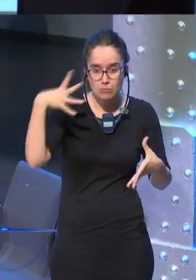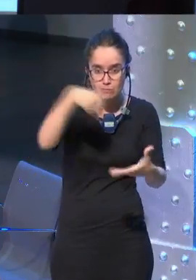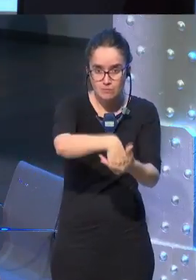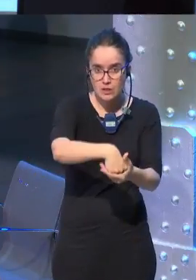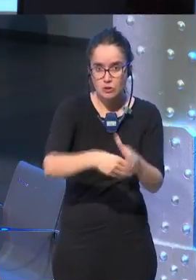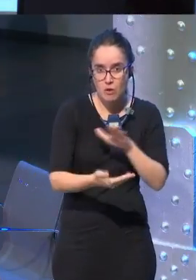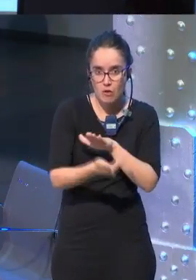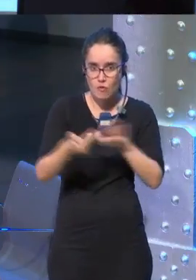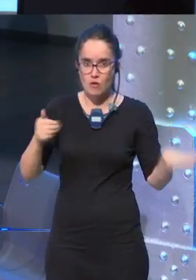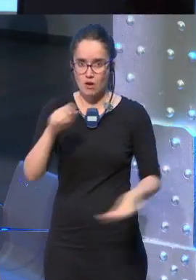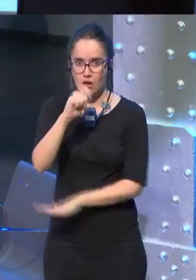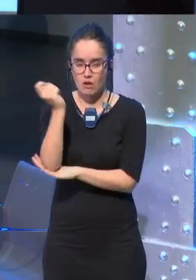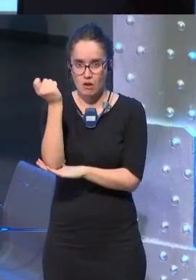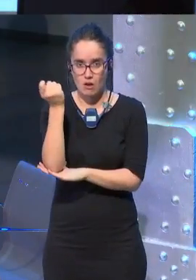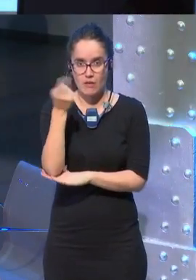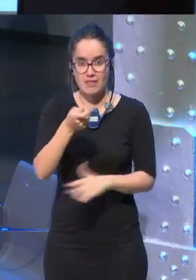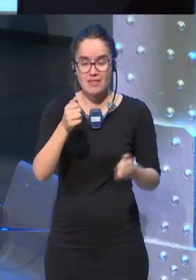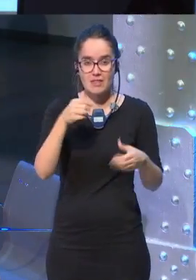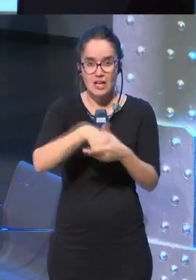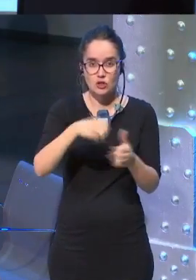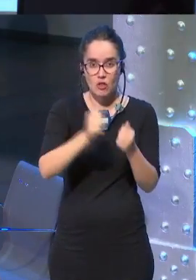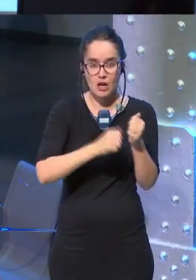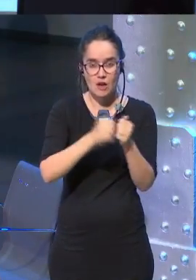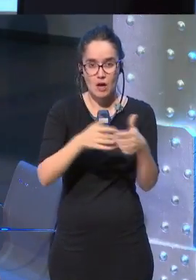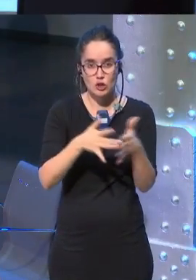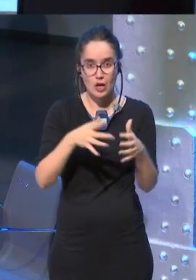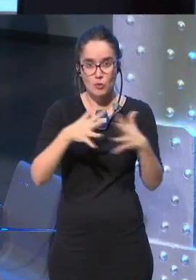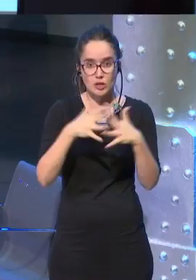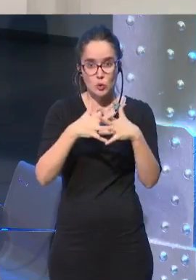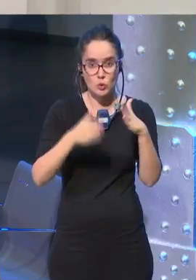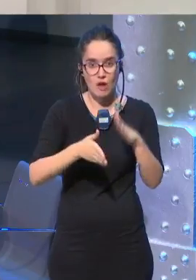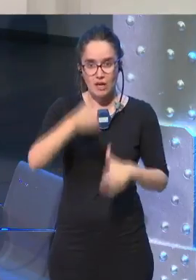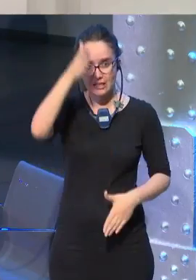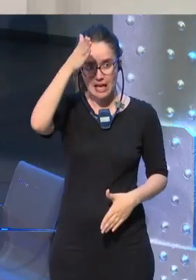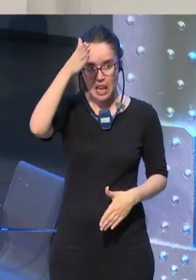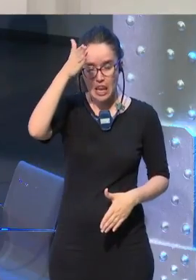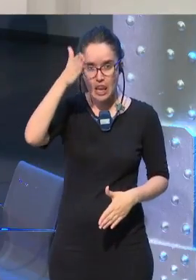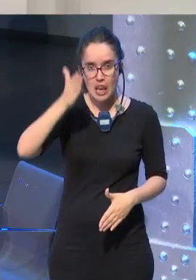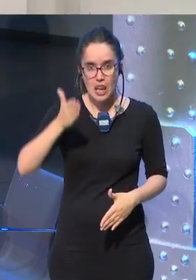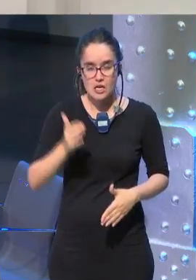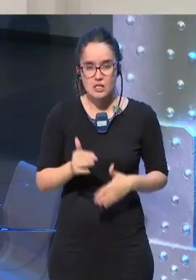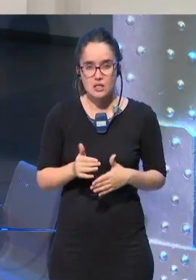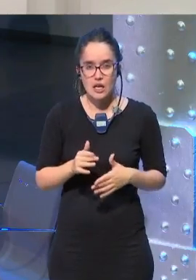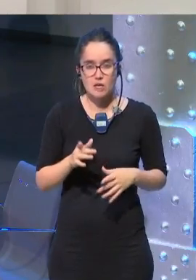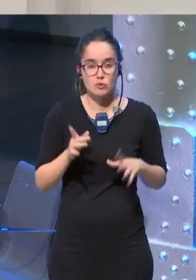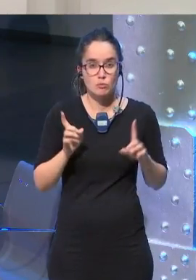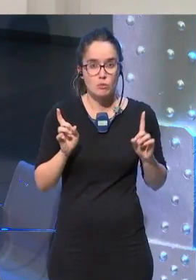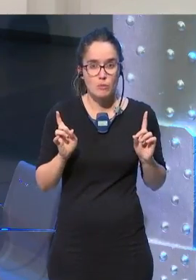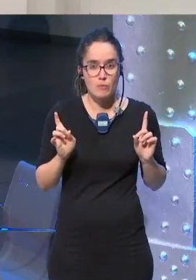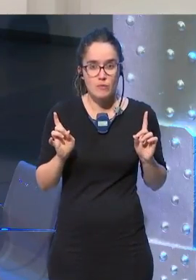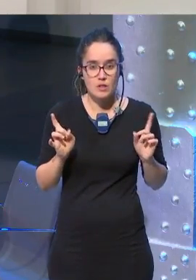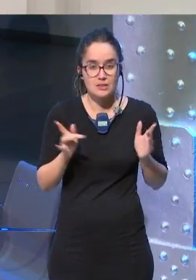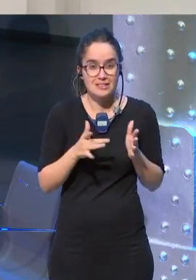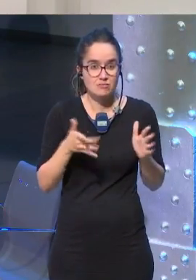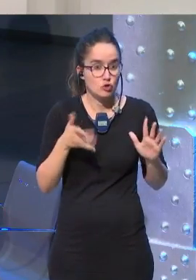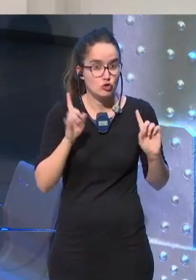incrustado en esta grava. Tenemos una estructura vertical que solo consiste